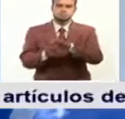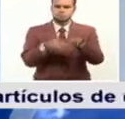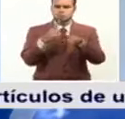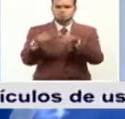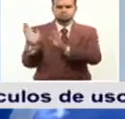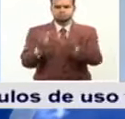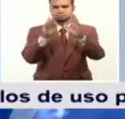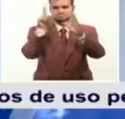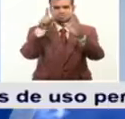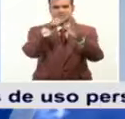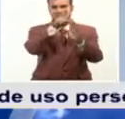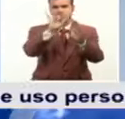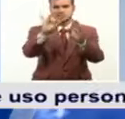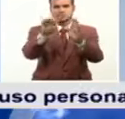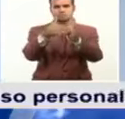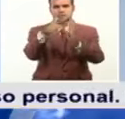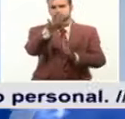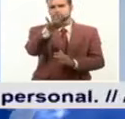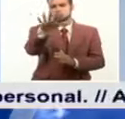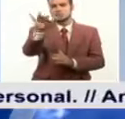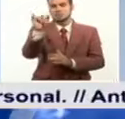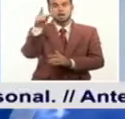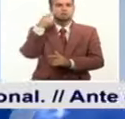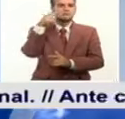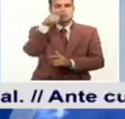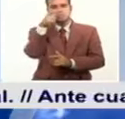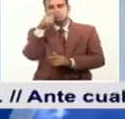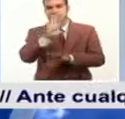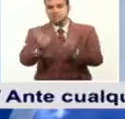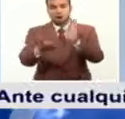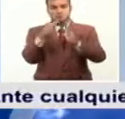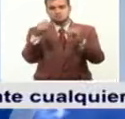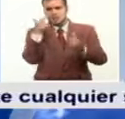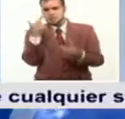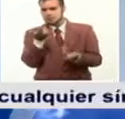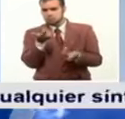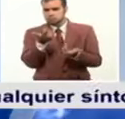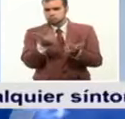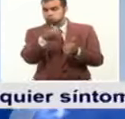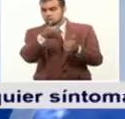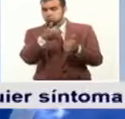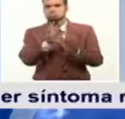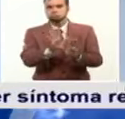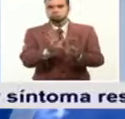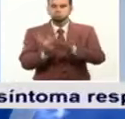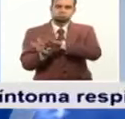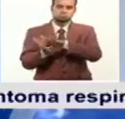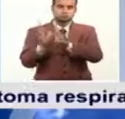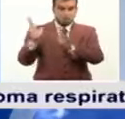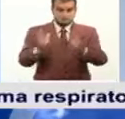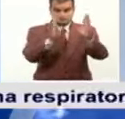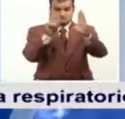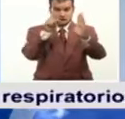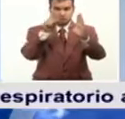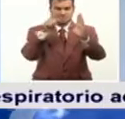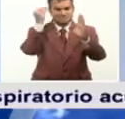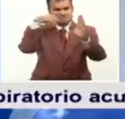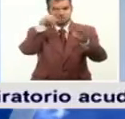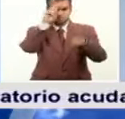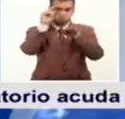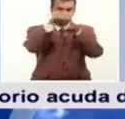17.556 están en vigilancia y una cifra nuevamente elevada de casos